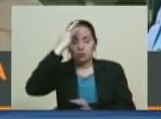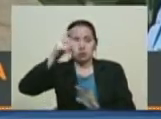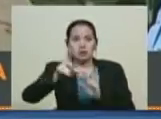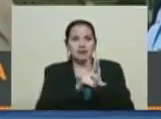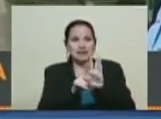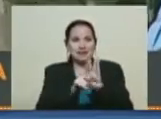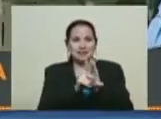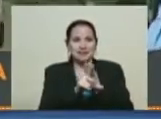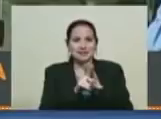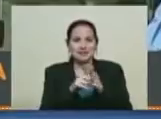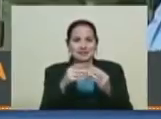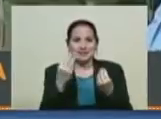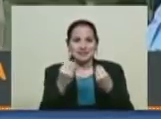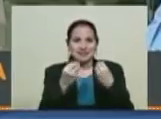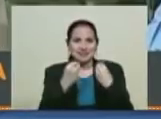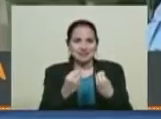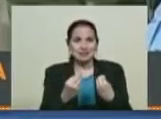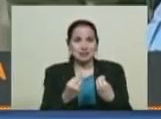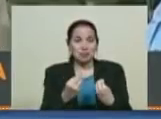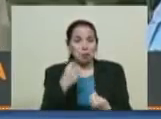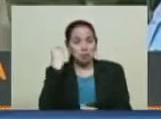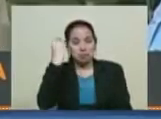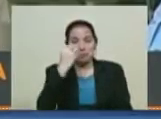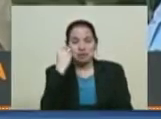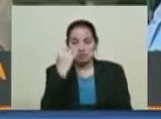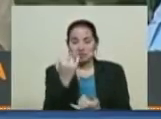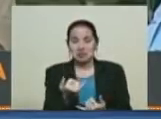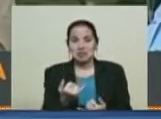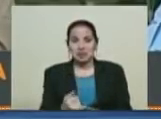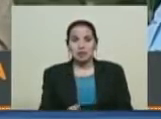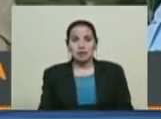Y yo les puedo pronosticar desde ya